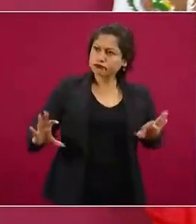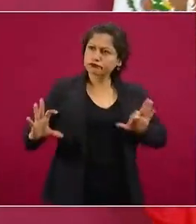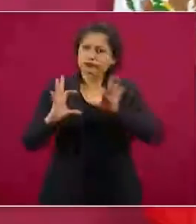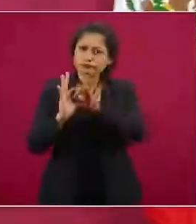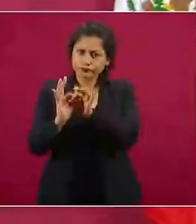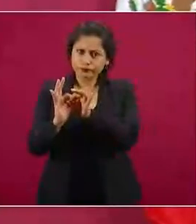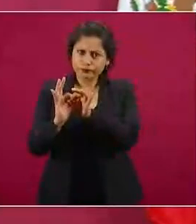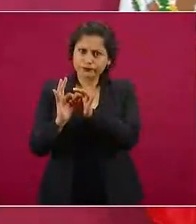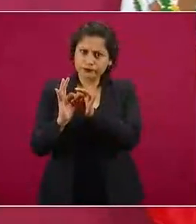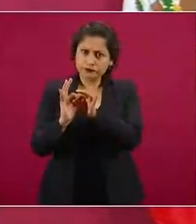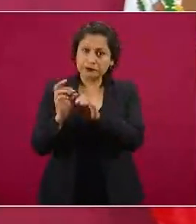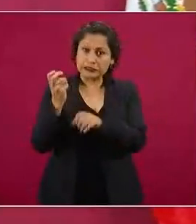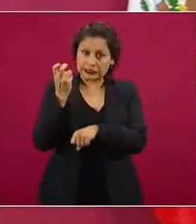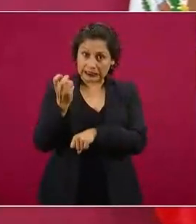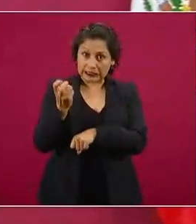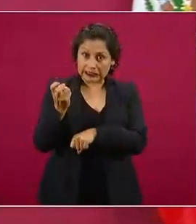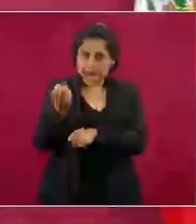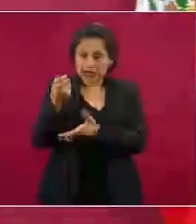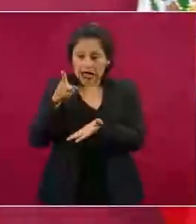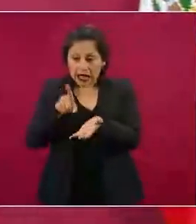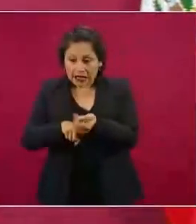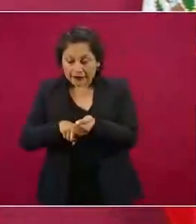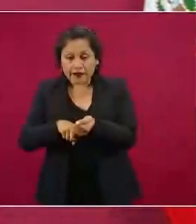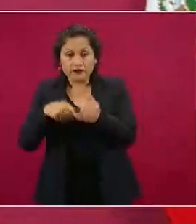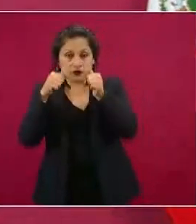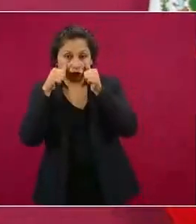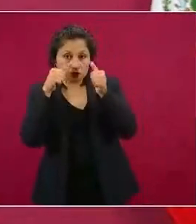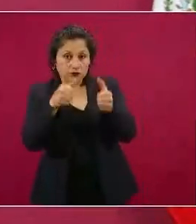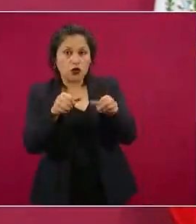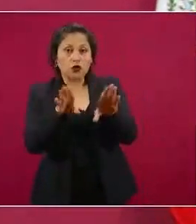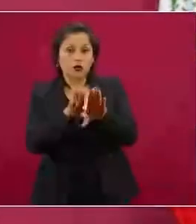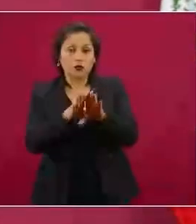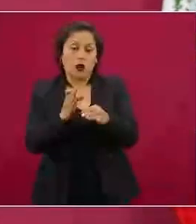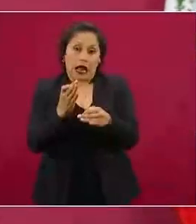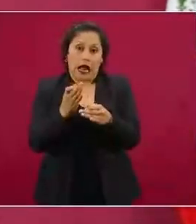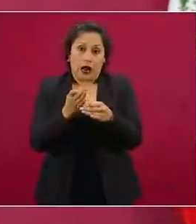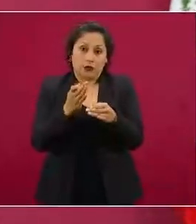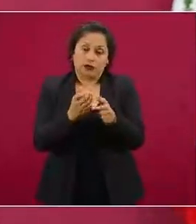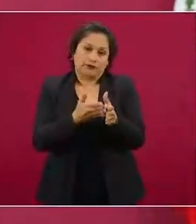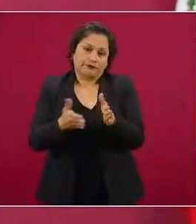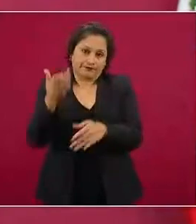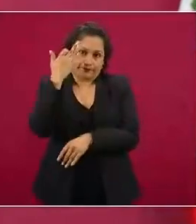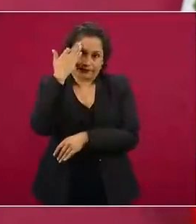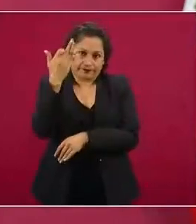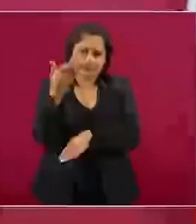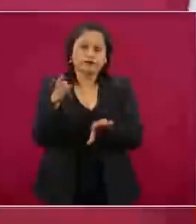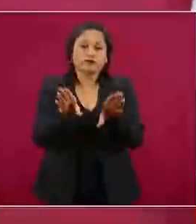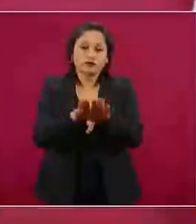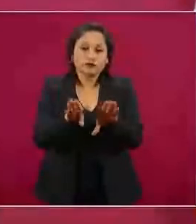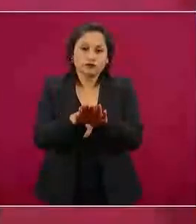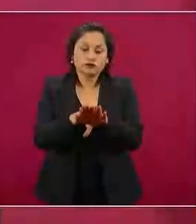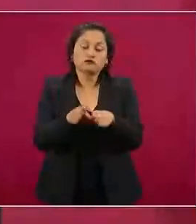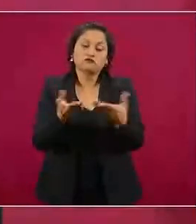en los tiempos actuales, por las circunstancias, es a través de encuestas.